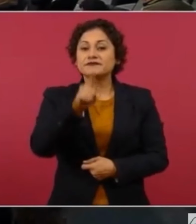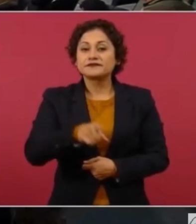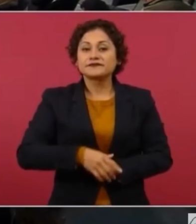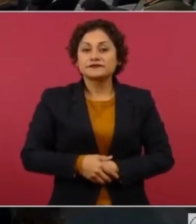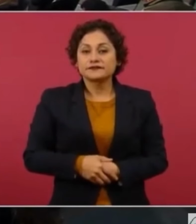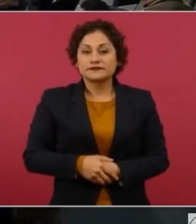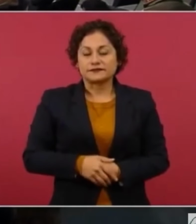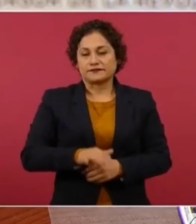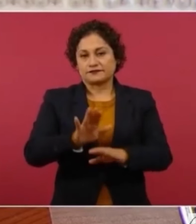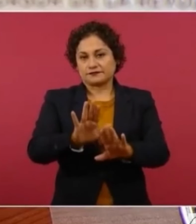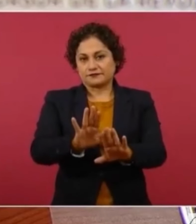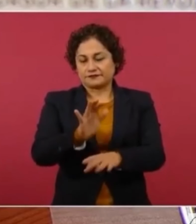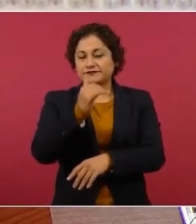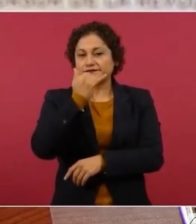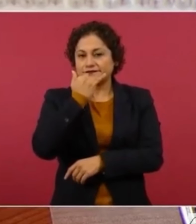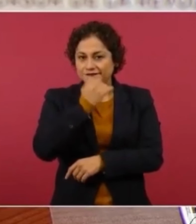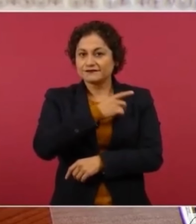hay que tomar en cuenta de que